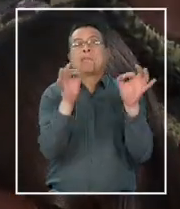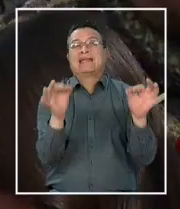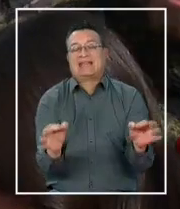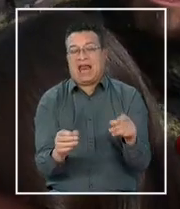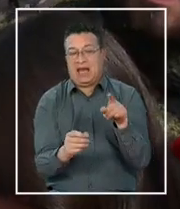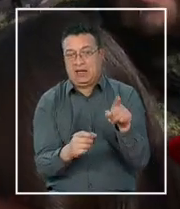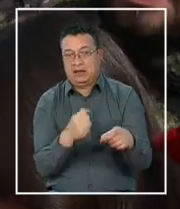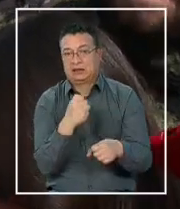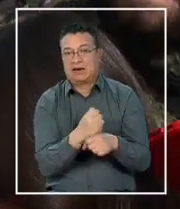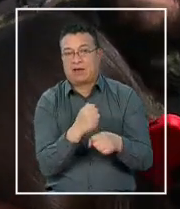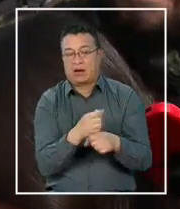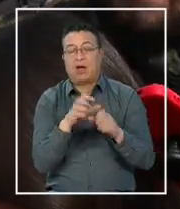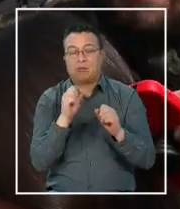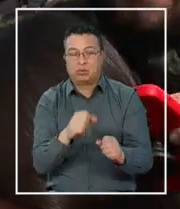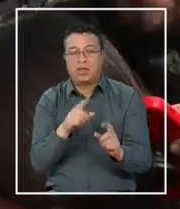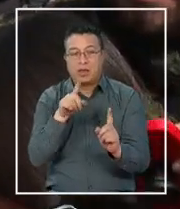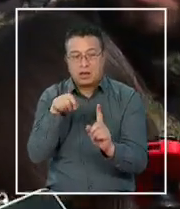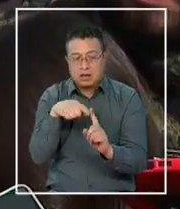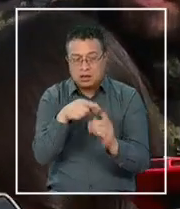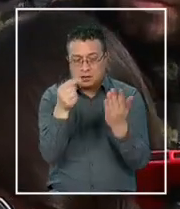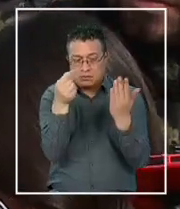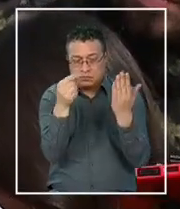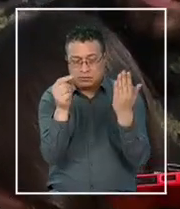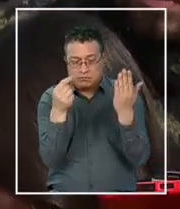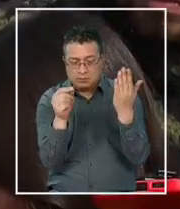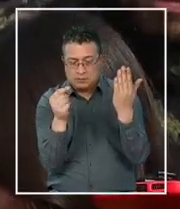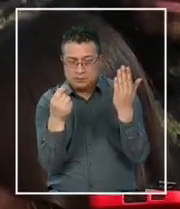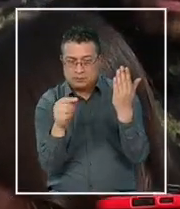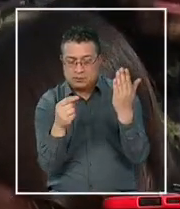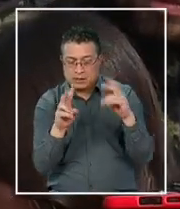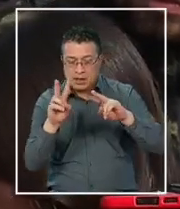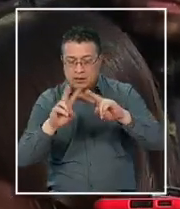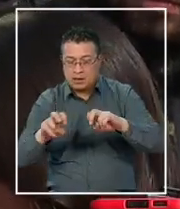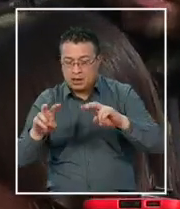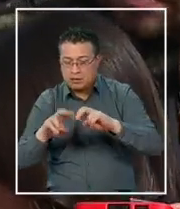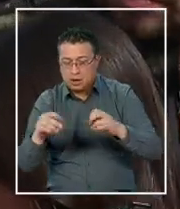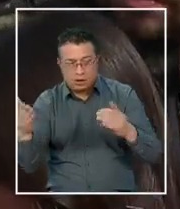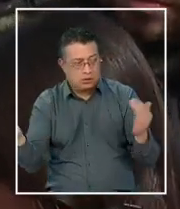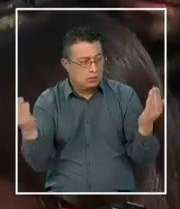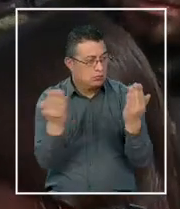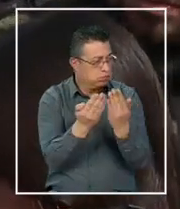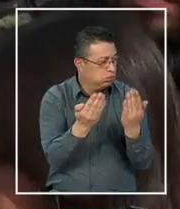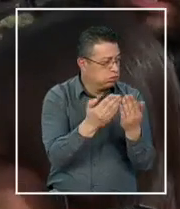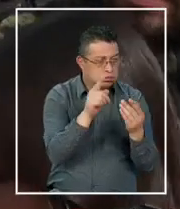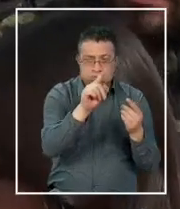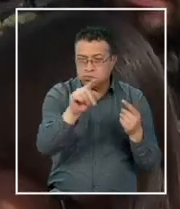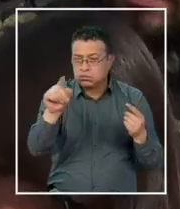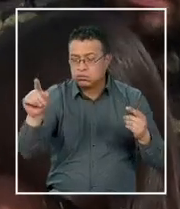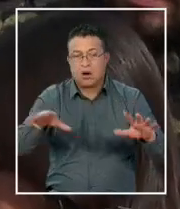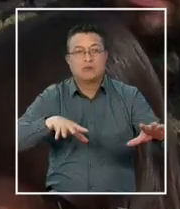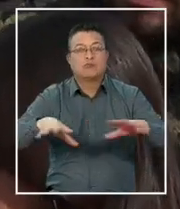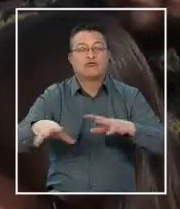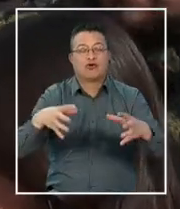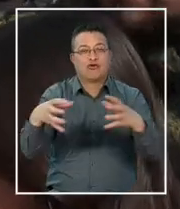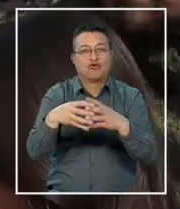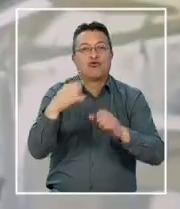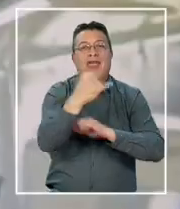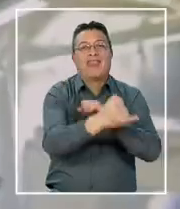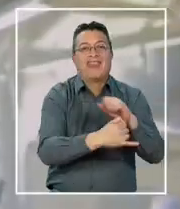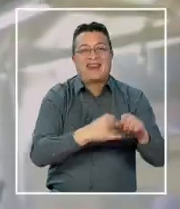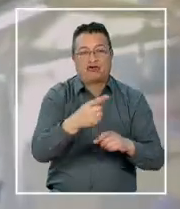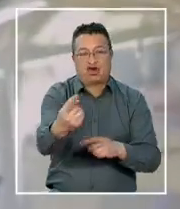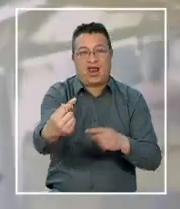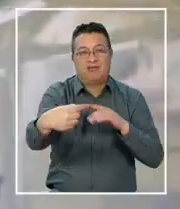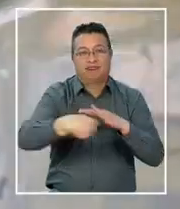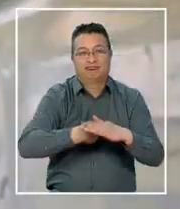poder ir chequeando investigando y también analizando los movimientos de estas bandas transnacionales